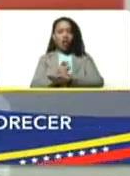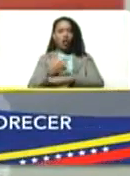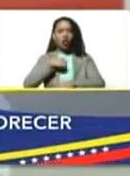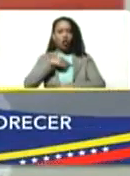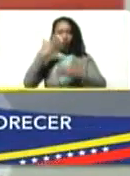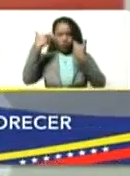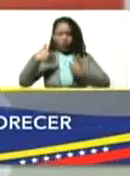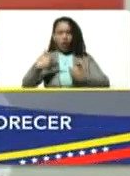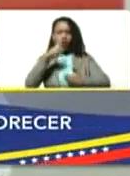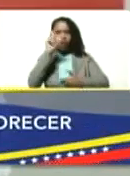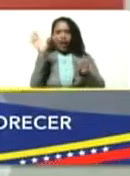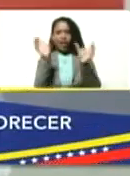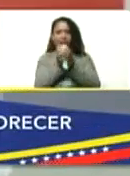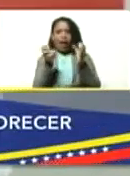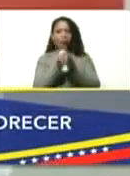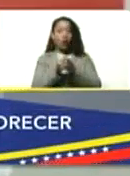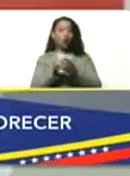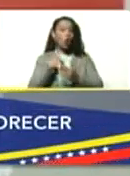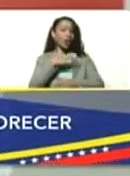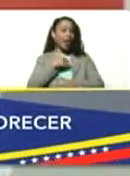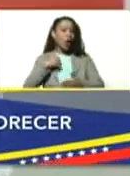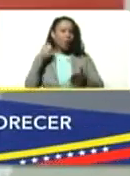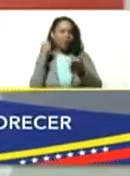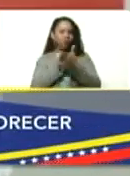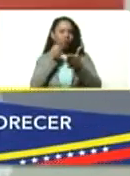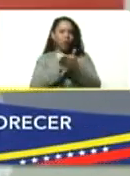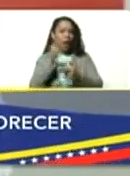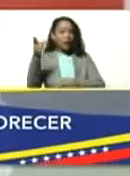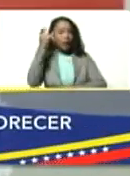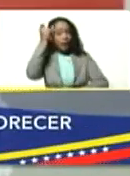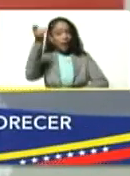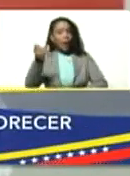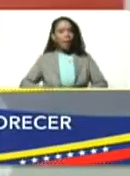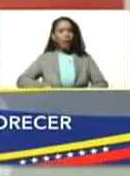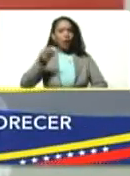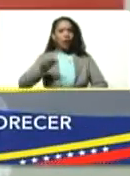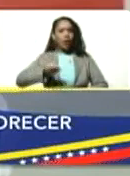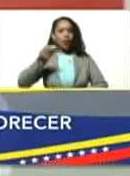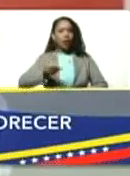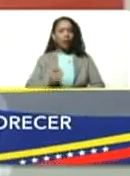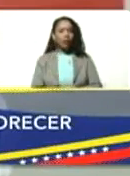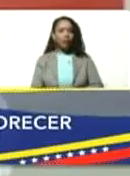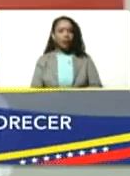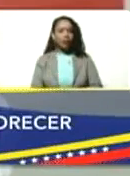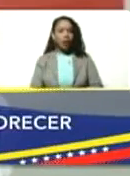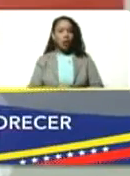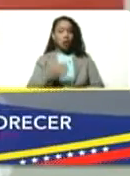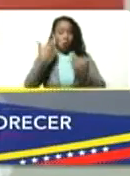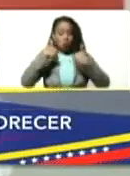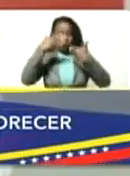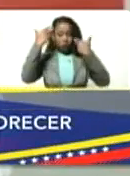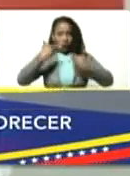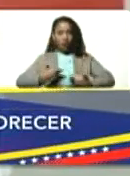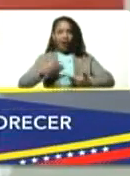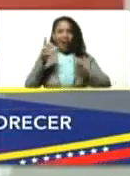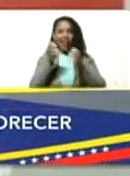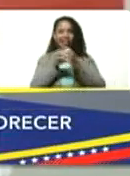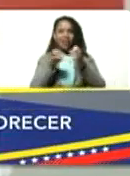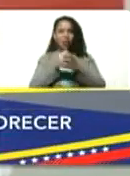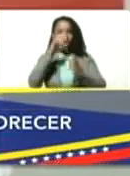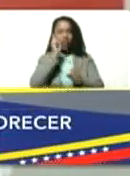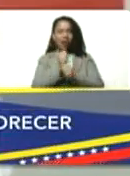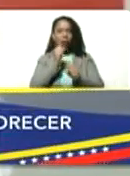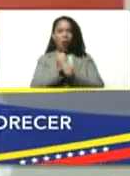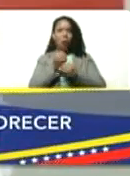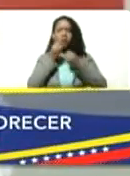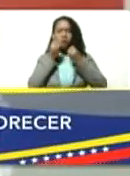un equipo. Y quiero insistir en esa idea vital. Somos un equipo. Y además somos un